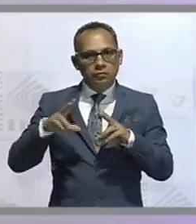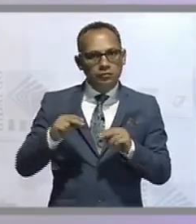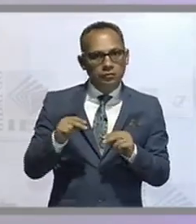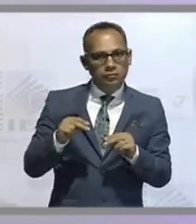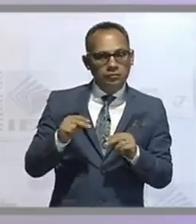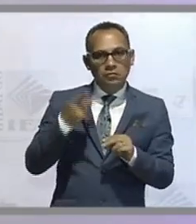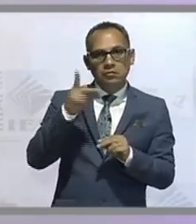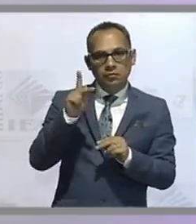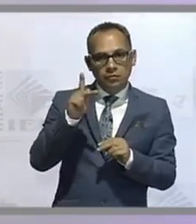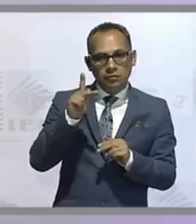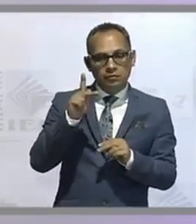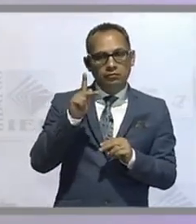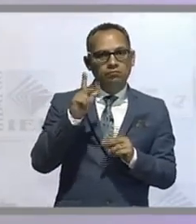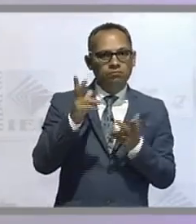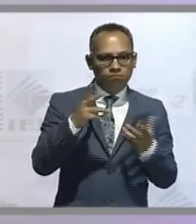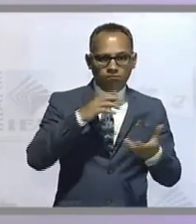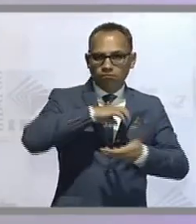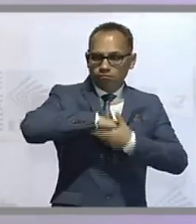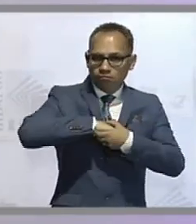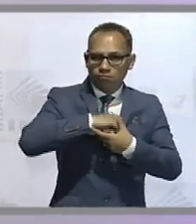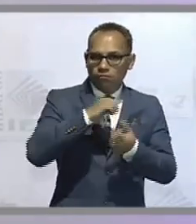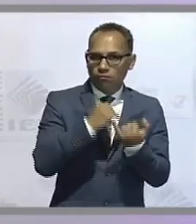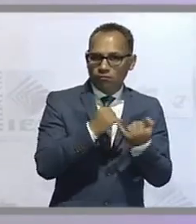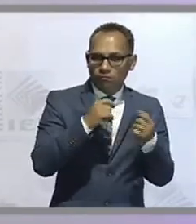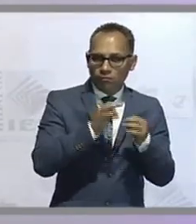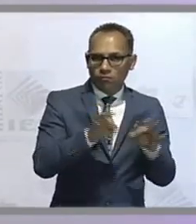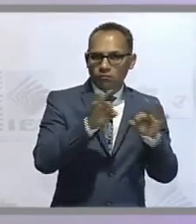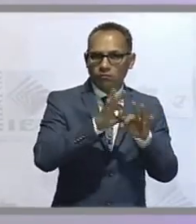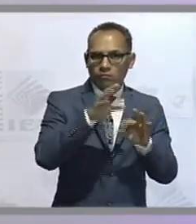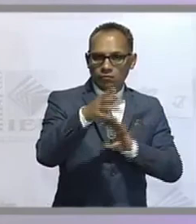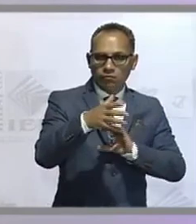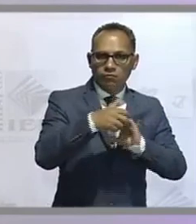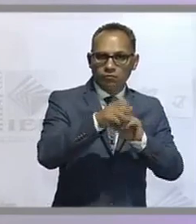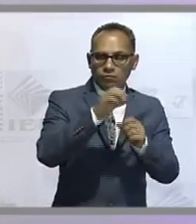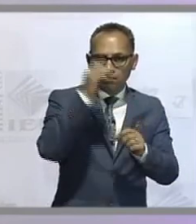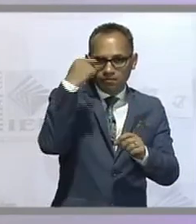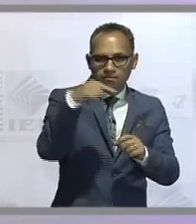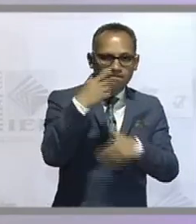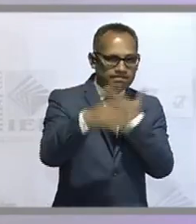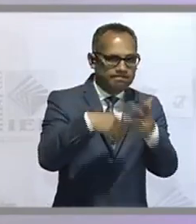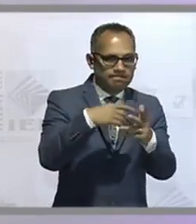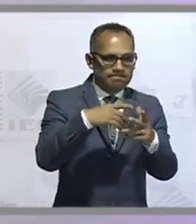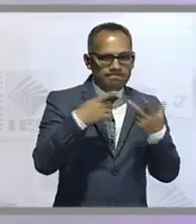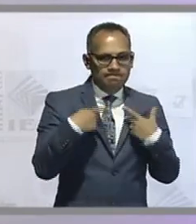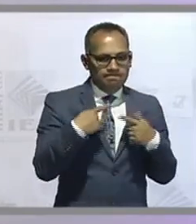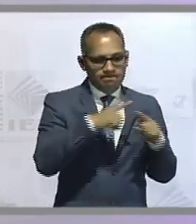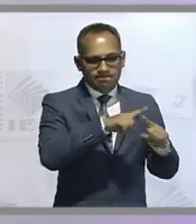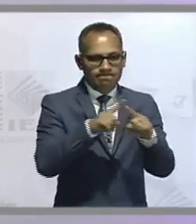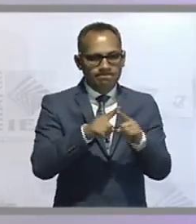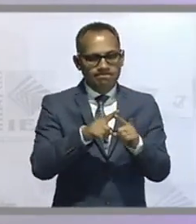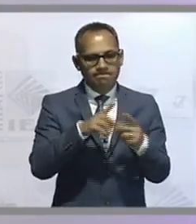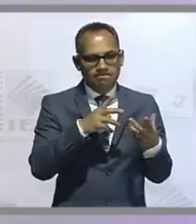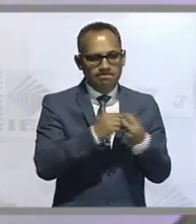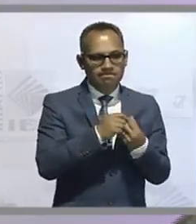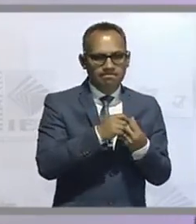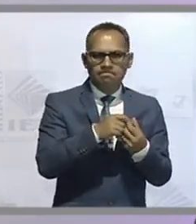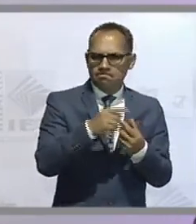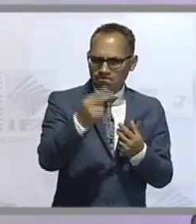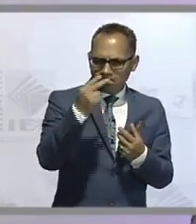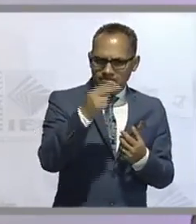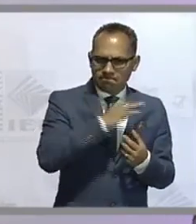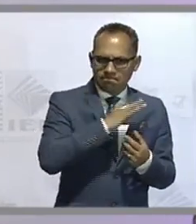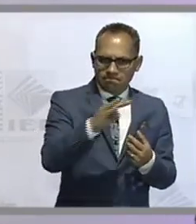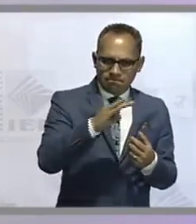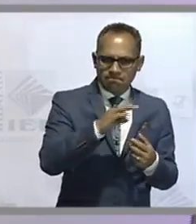con ustedes de la mano en esa oportunidad de demostrarle que gente diferente con visiones diferentes hará cosas diferente